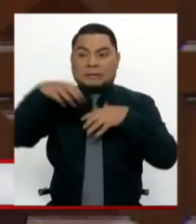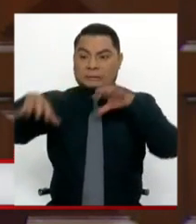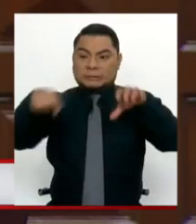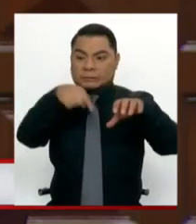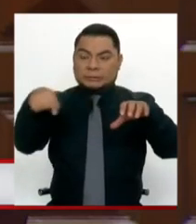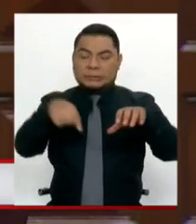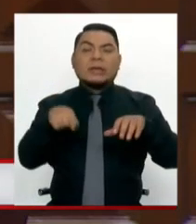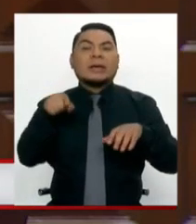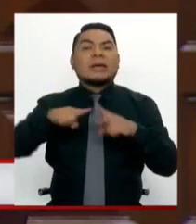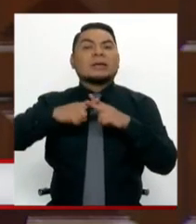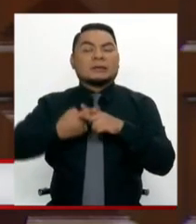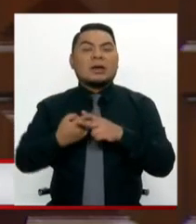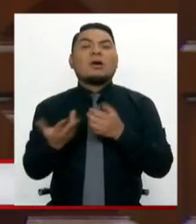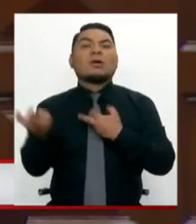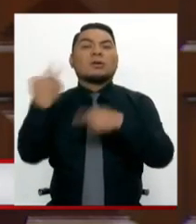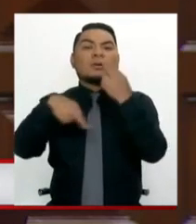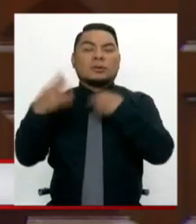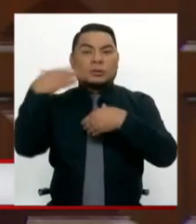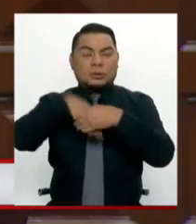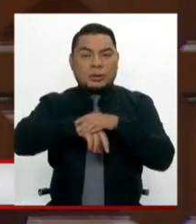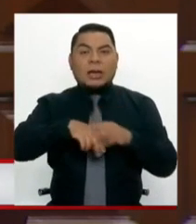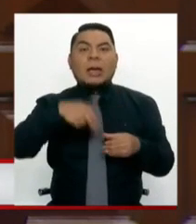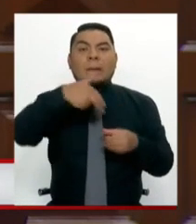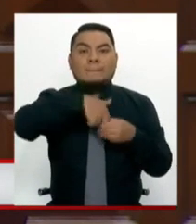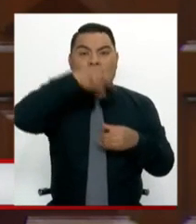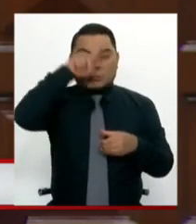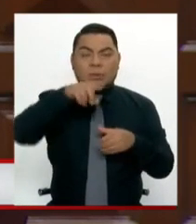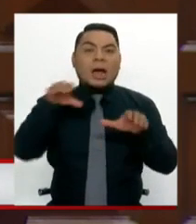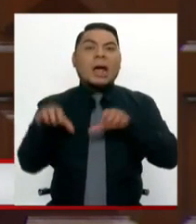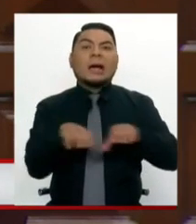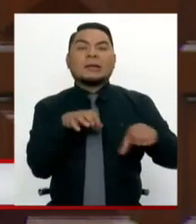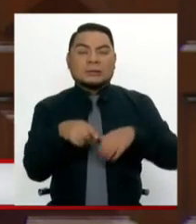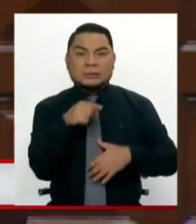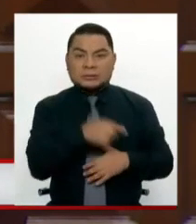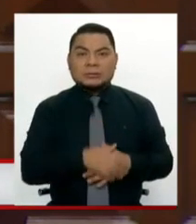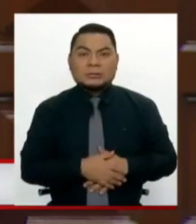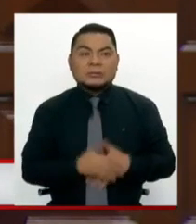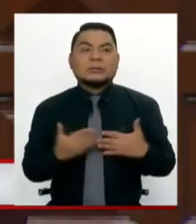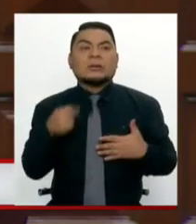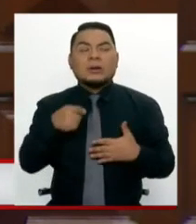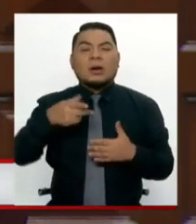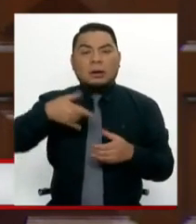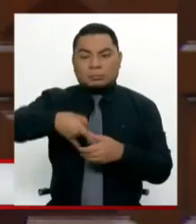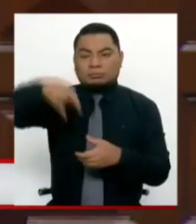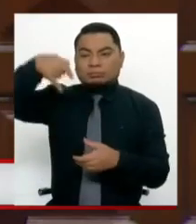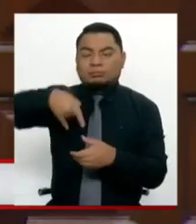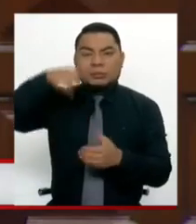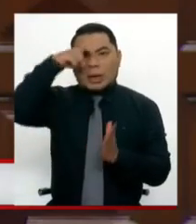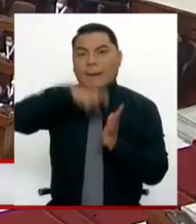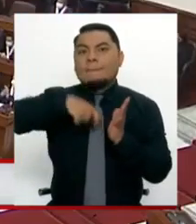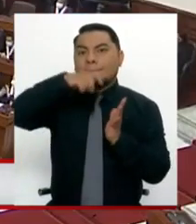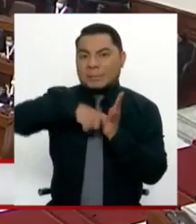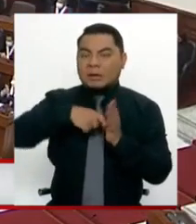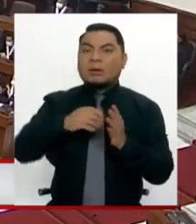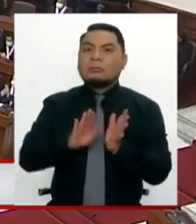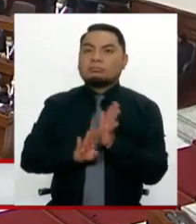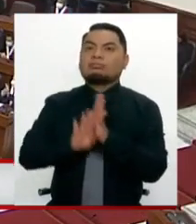el reingreso de Petroperú a las actividades de explotación petrolera